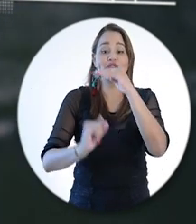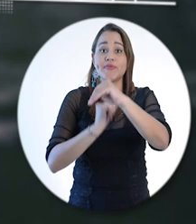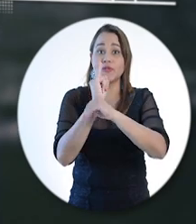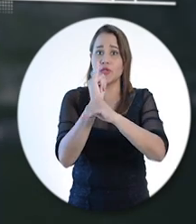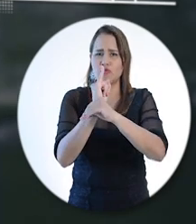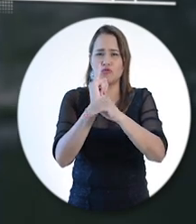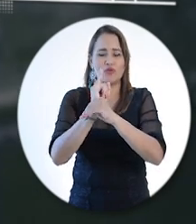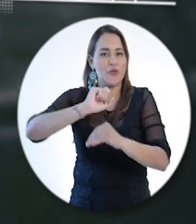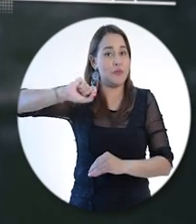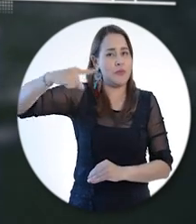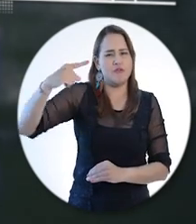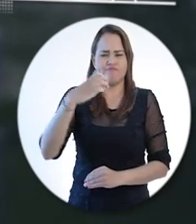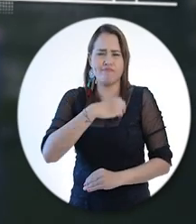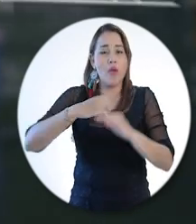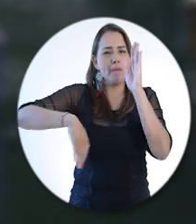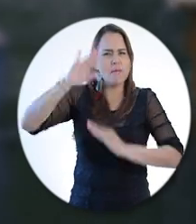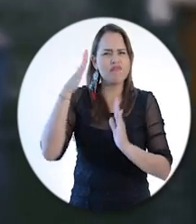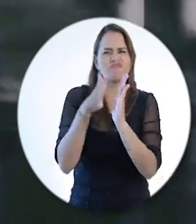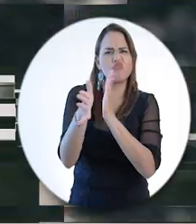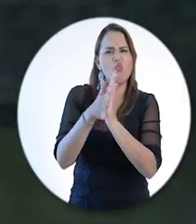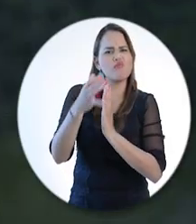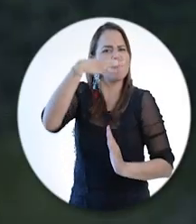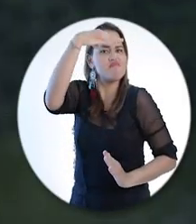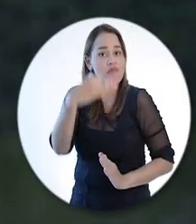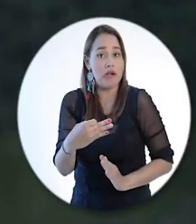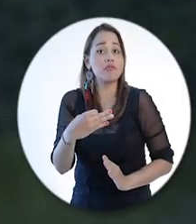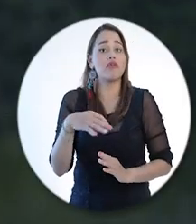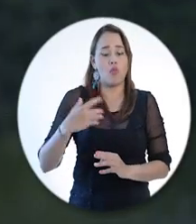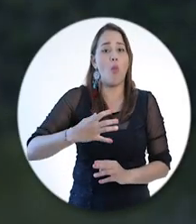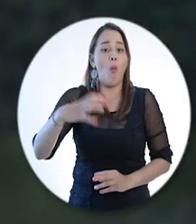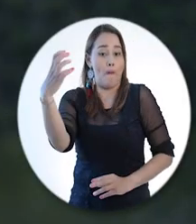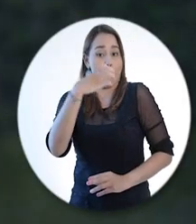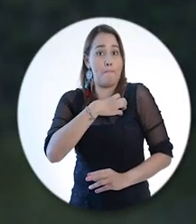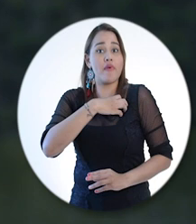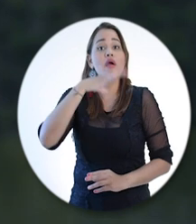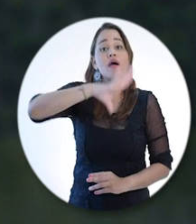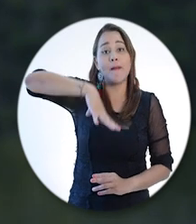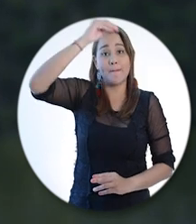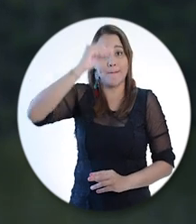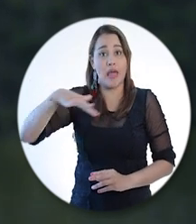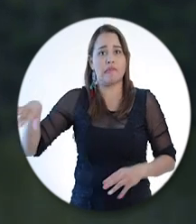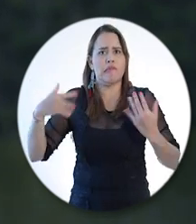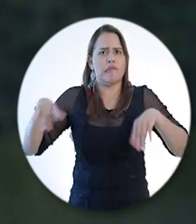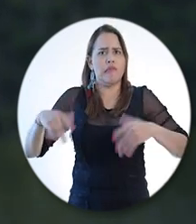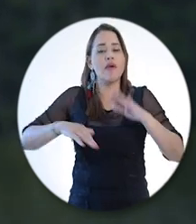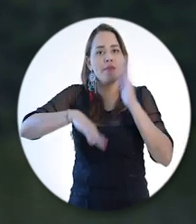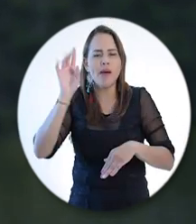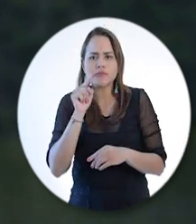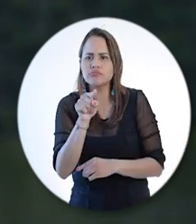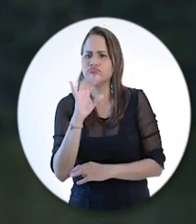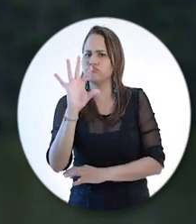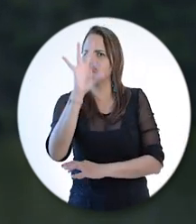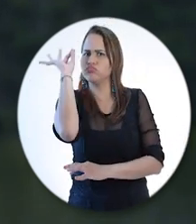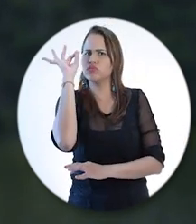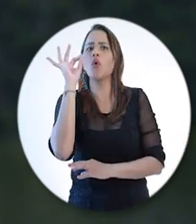primer puesto en índice de transparencia en el departamento del Magdalena, de acuerdo con un informe elaborado por la Contraloría Departamental